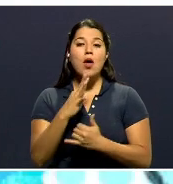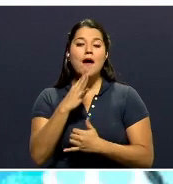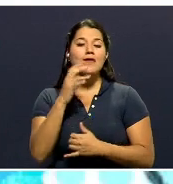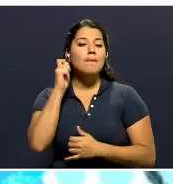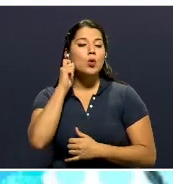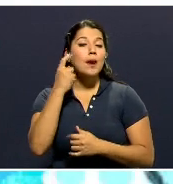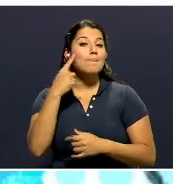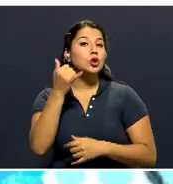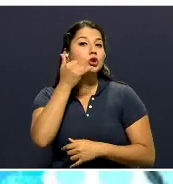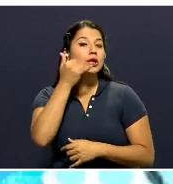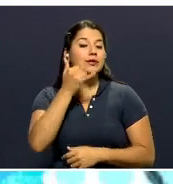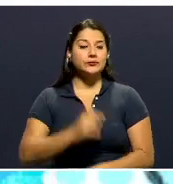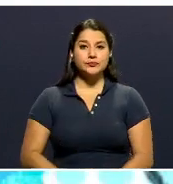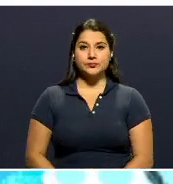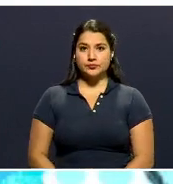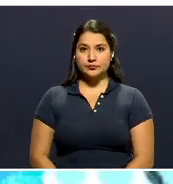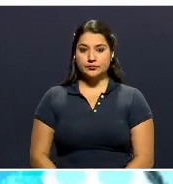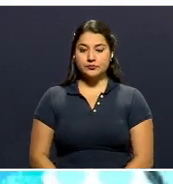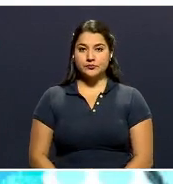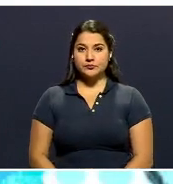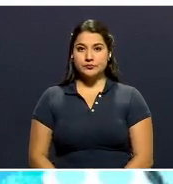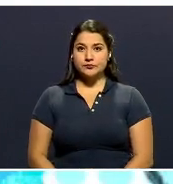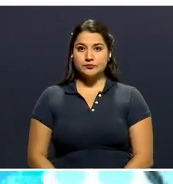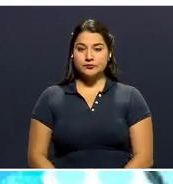temas. Fantástico.